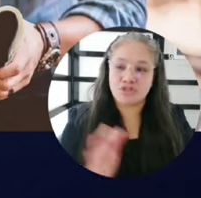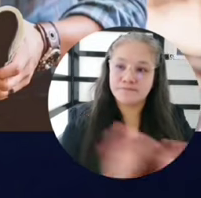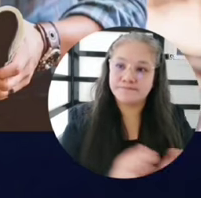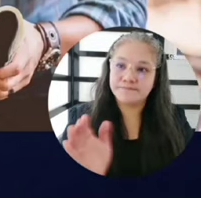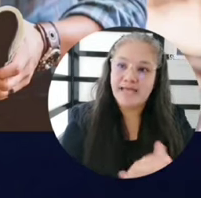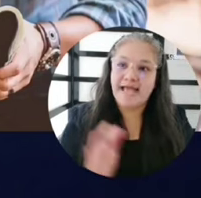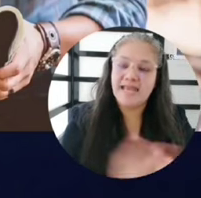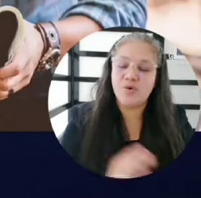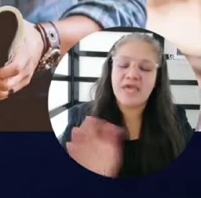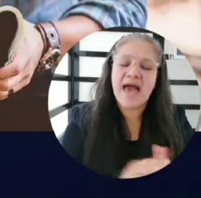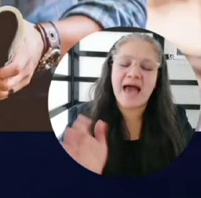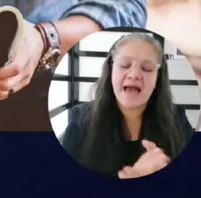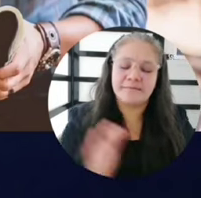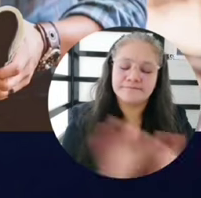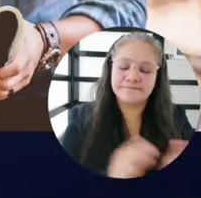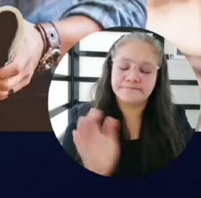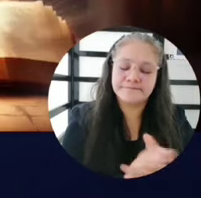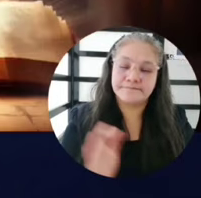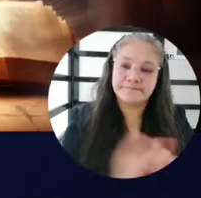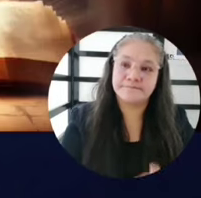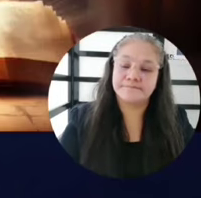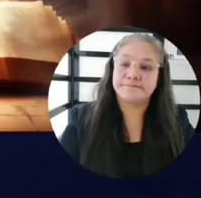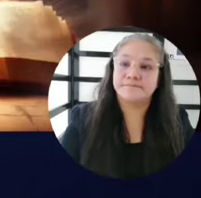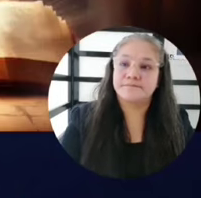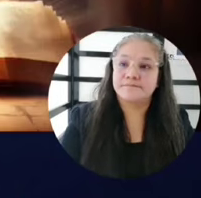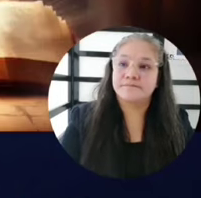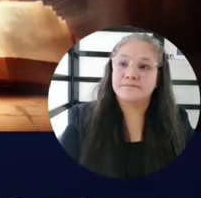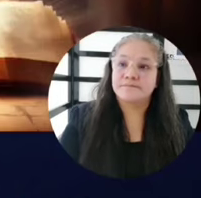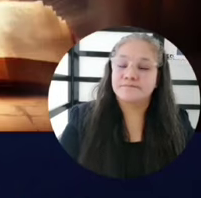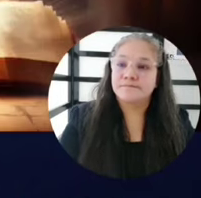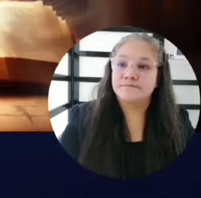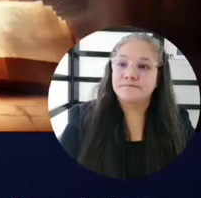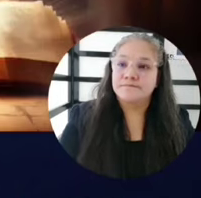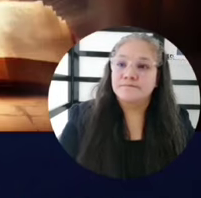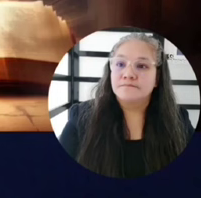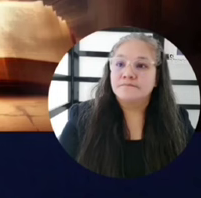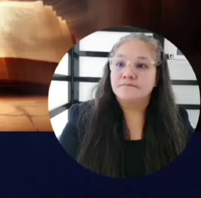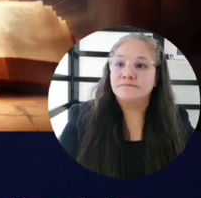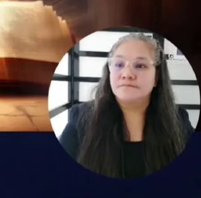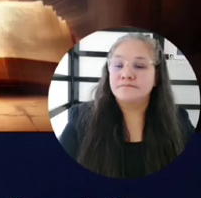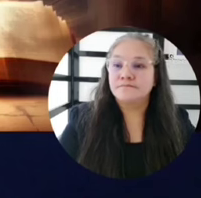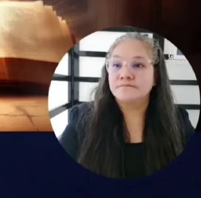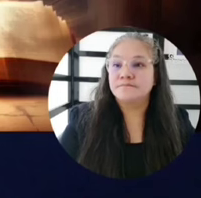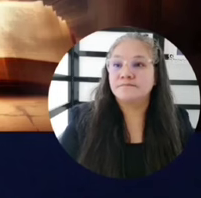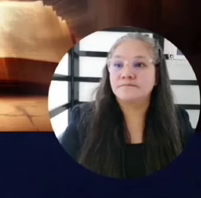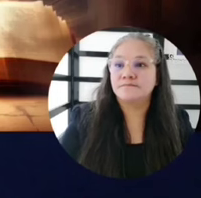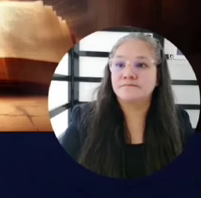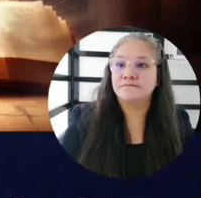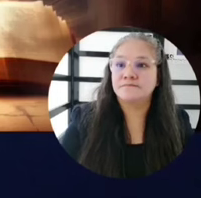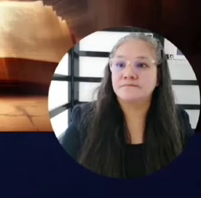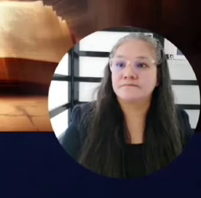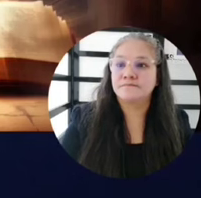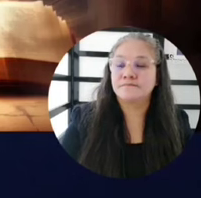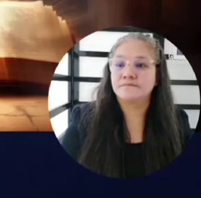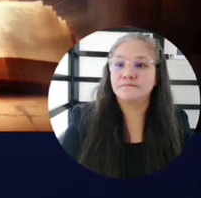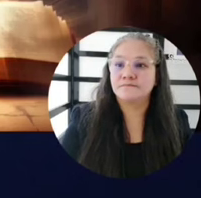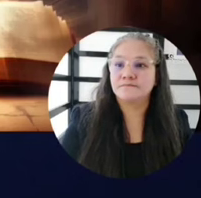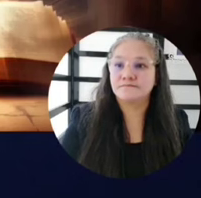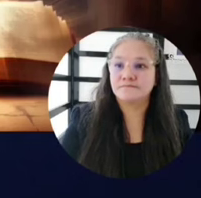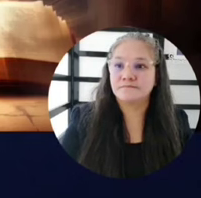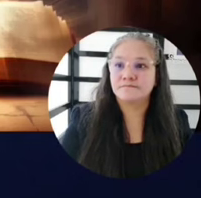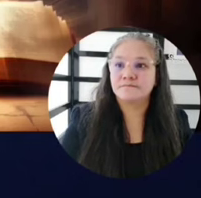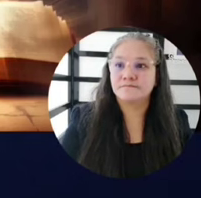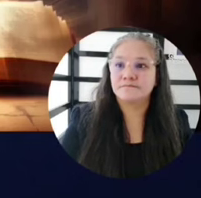privado. ¿Cuántos alabamos el nombre del Señor? Y este rey fue, hermanos, instruido al respecto. Miren lo que dice